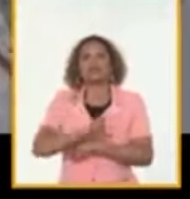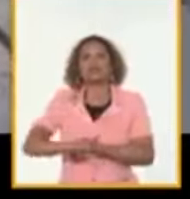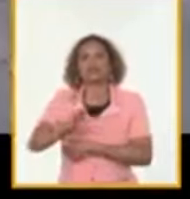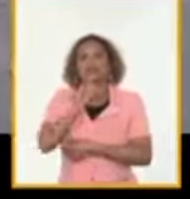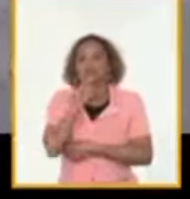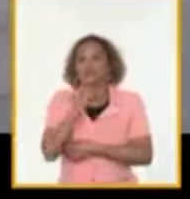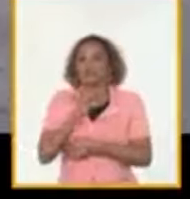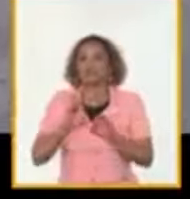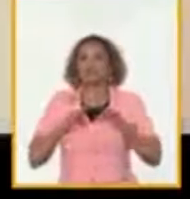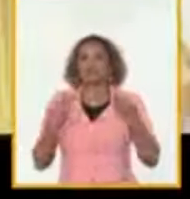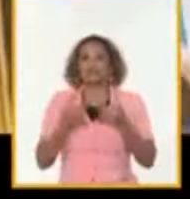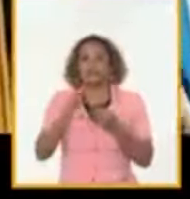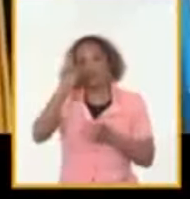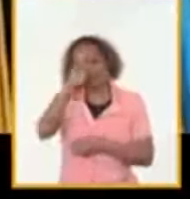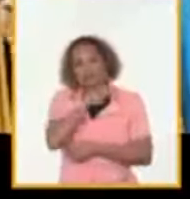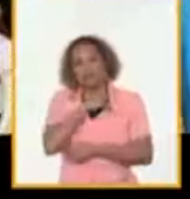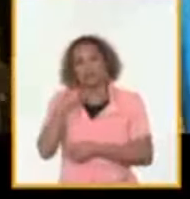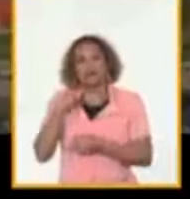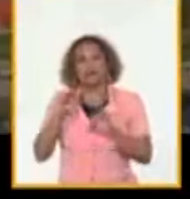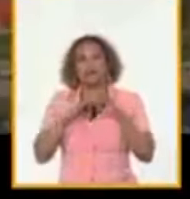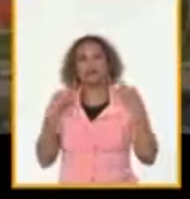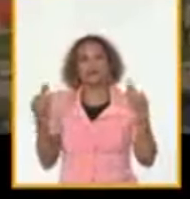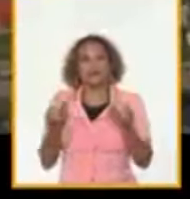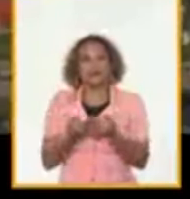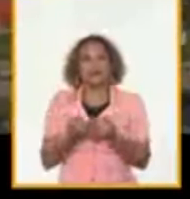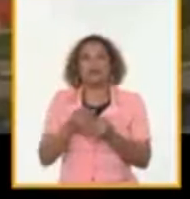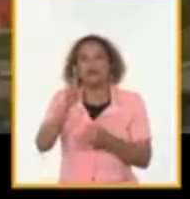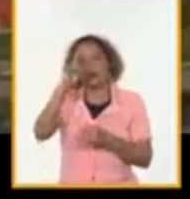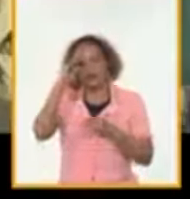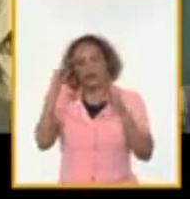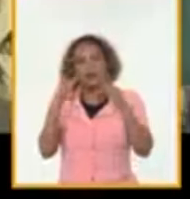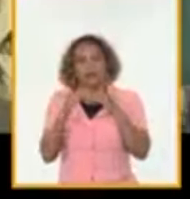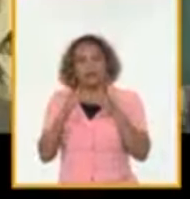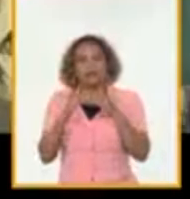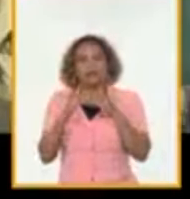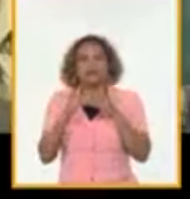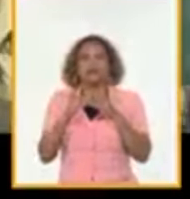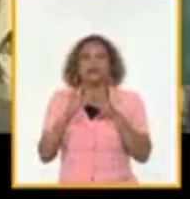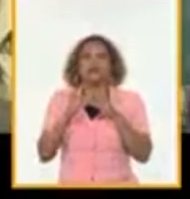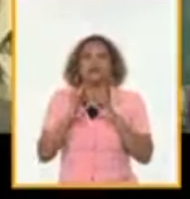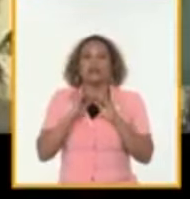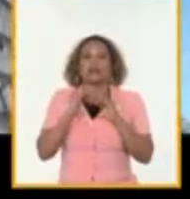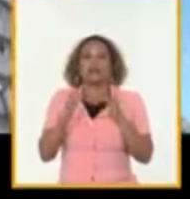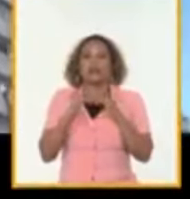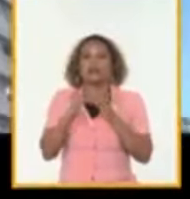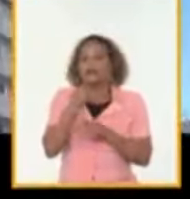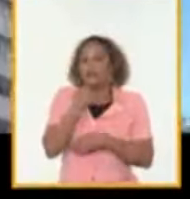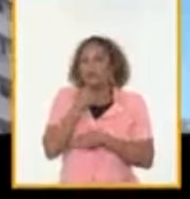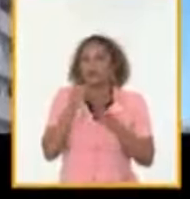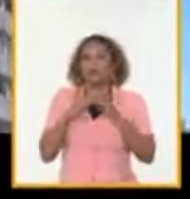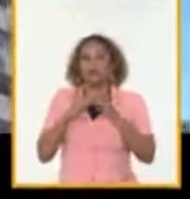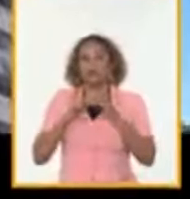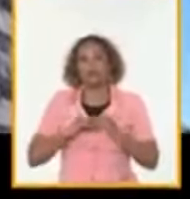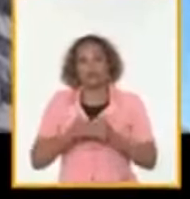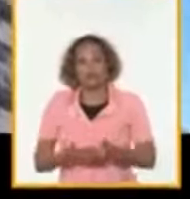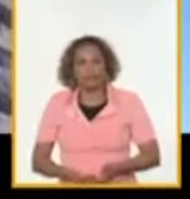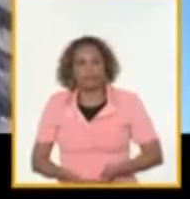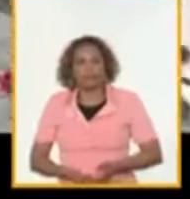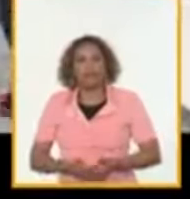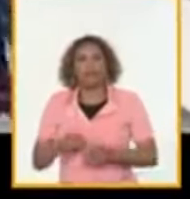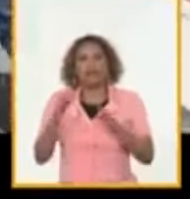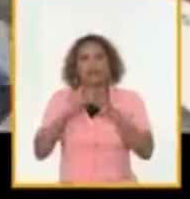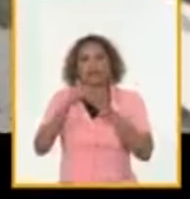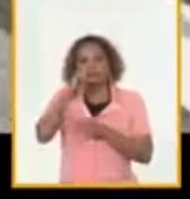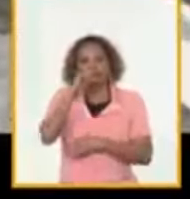familia consultorios médicos de la familia hogares de ancianos casas de abuelos hogares maternos las casitas infantiles solucionar